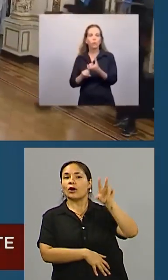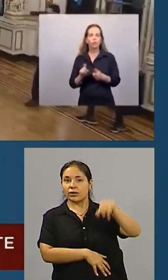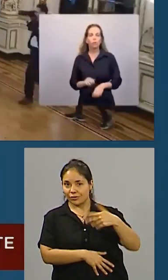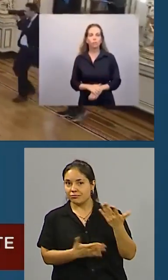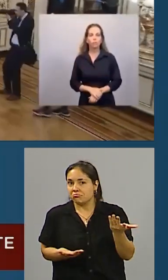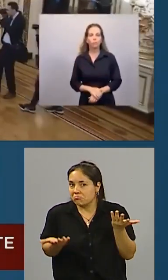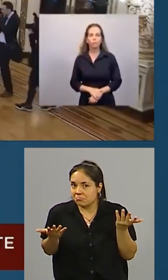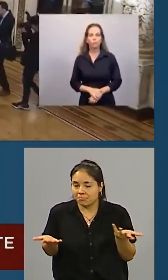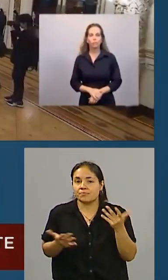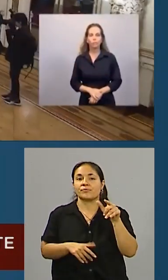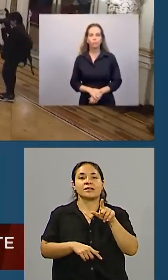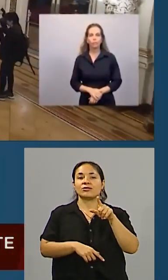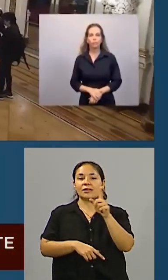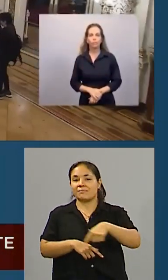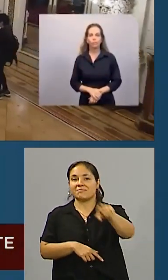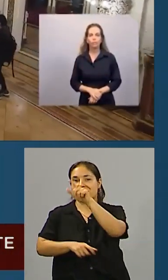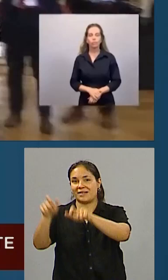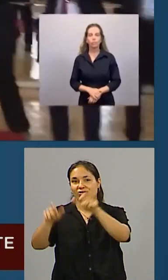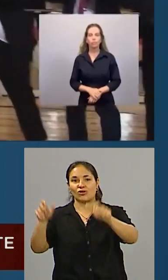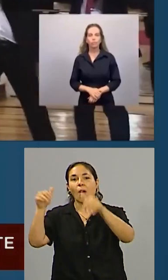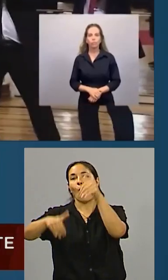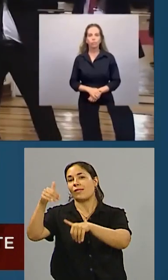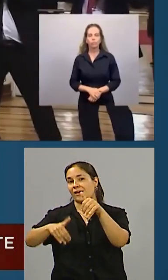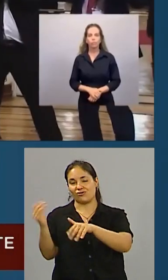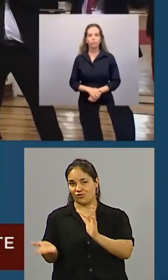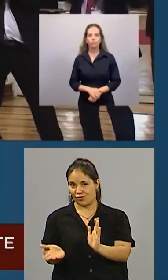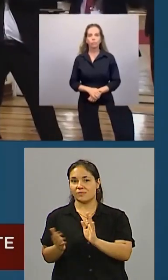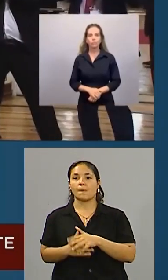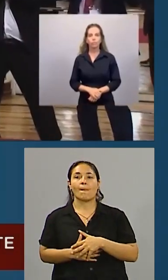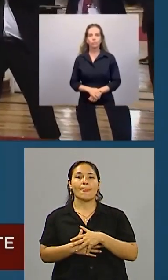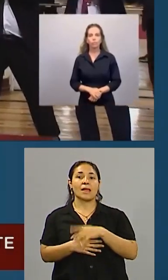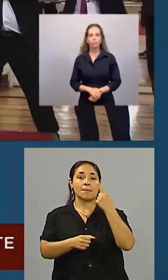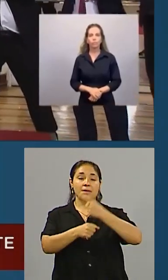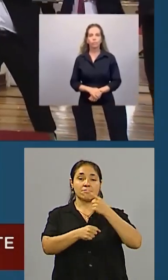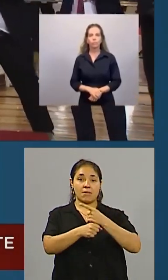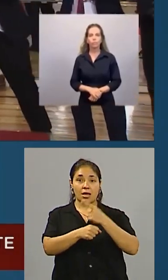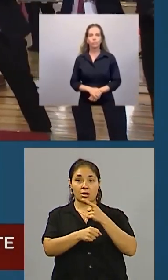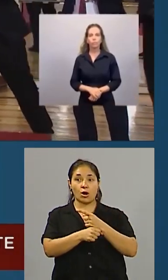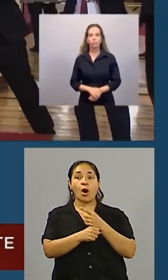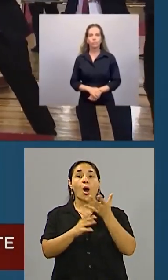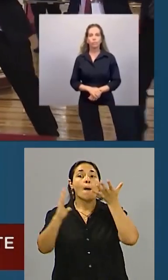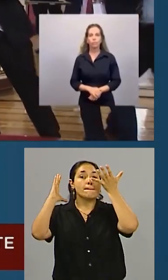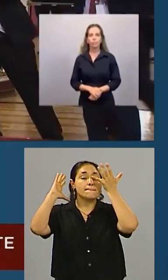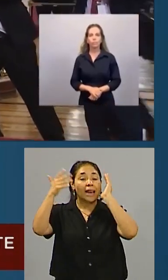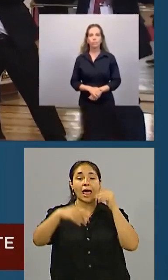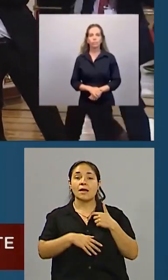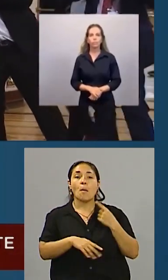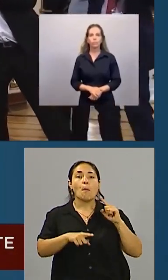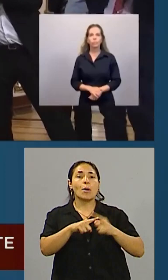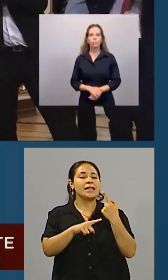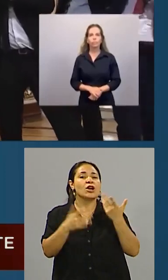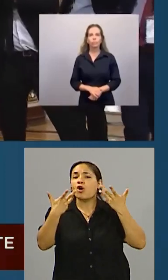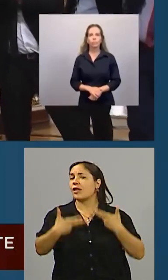convicción. A ver, en primer lugar, Milei no es un político tradicional. Un político tradicional